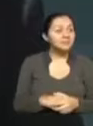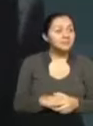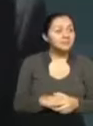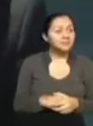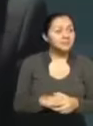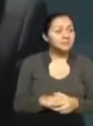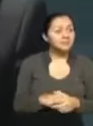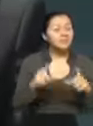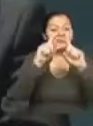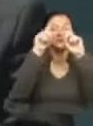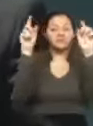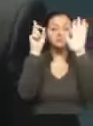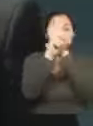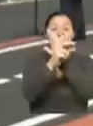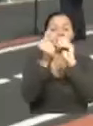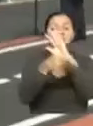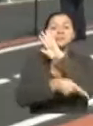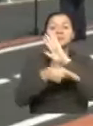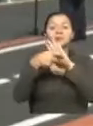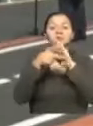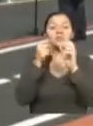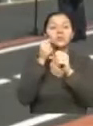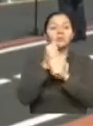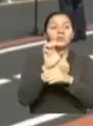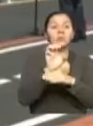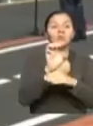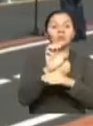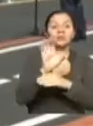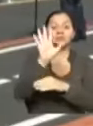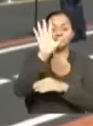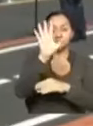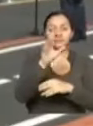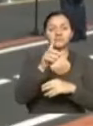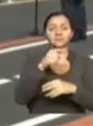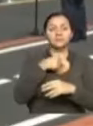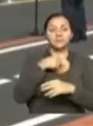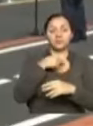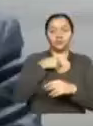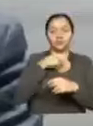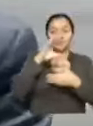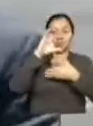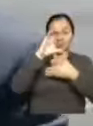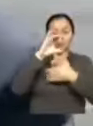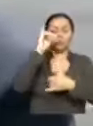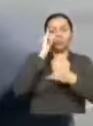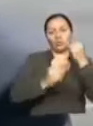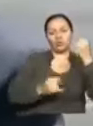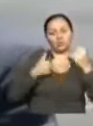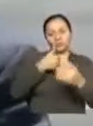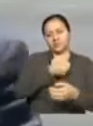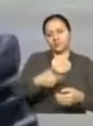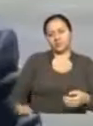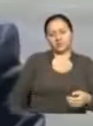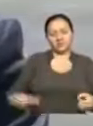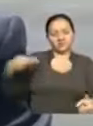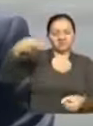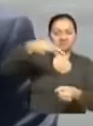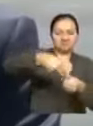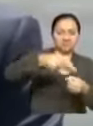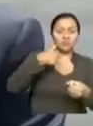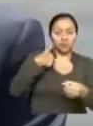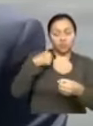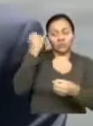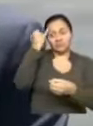también de Carlos Pareja Yenuseri, por favor. Bueno, sobre la primera pregunta, esta es mi última cumbre de la CELAC, ese sueño colectivo, la comunidad de